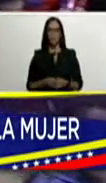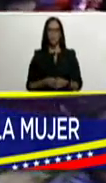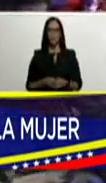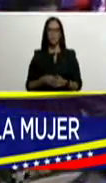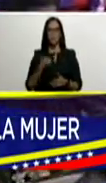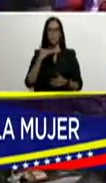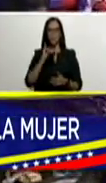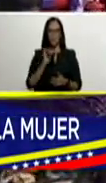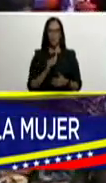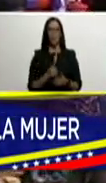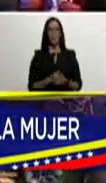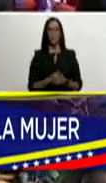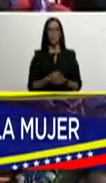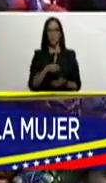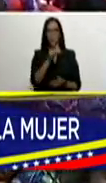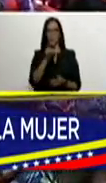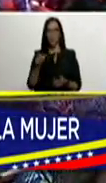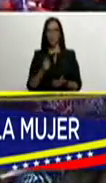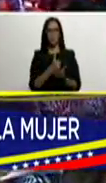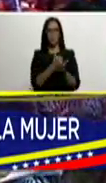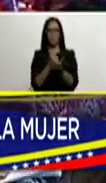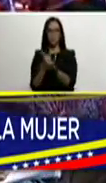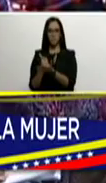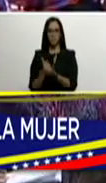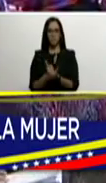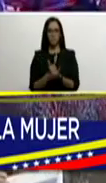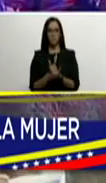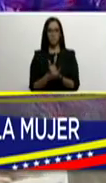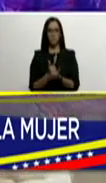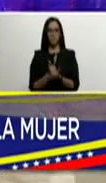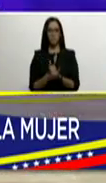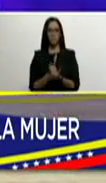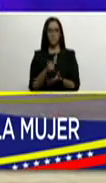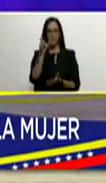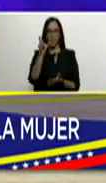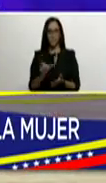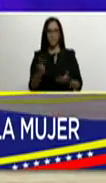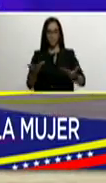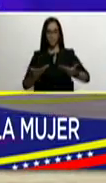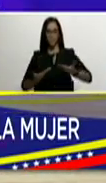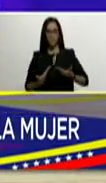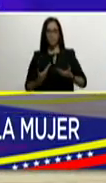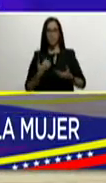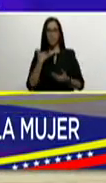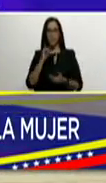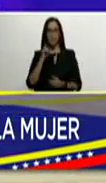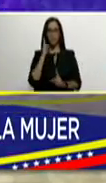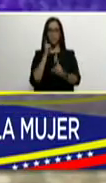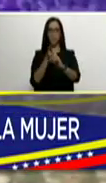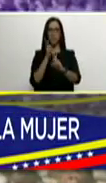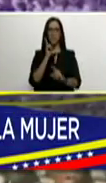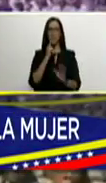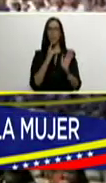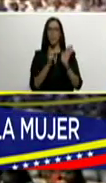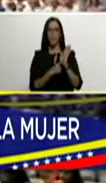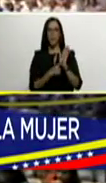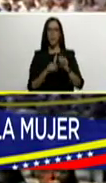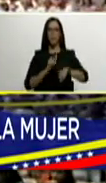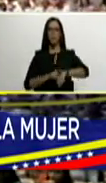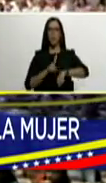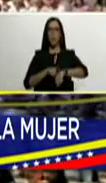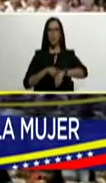hay un beneficiario, una beneficiaria en este caso, y hay una meta que debemos cumplir en un